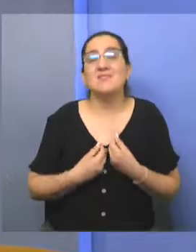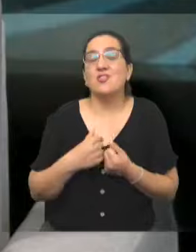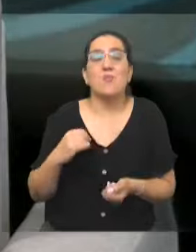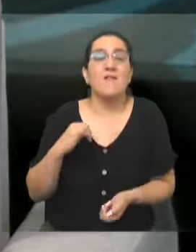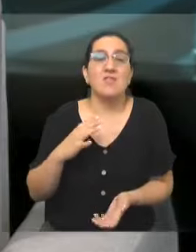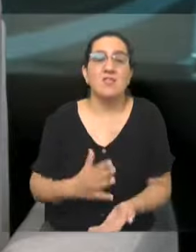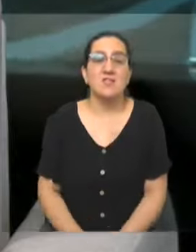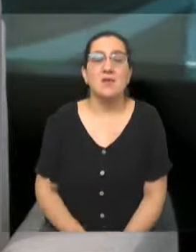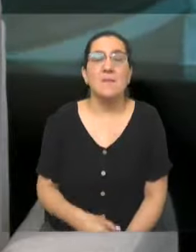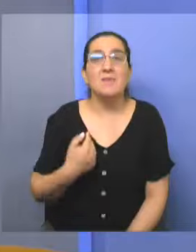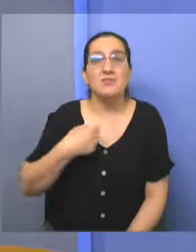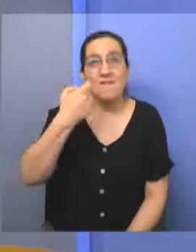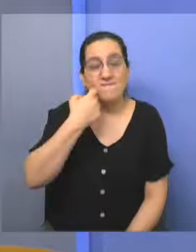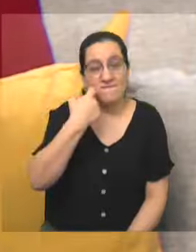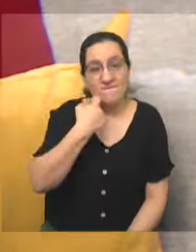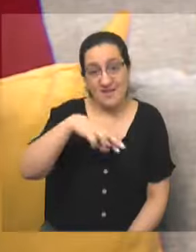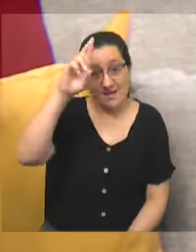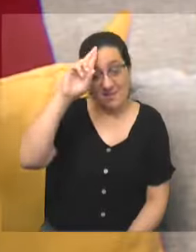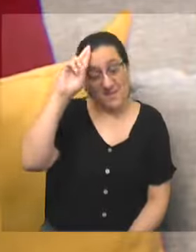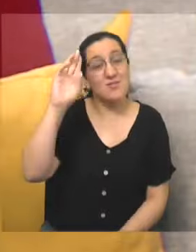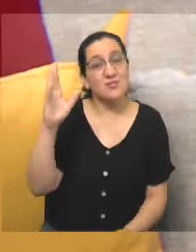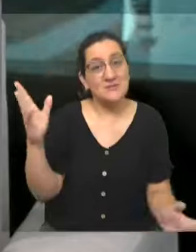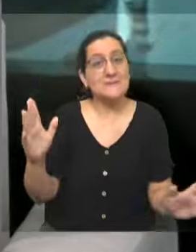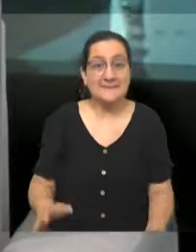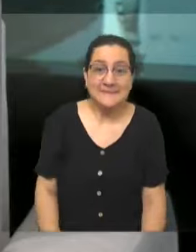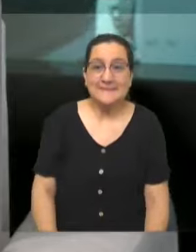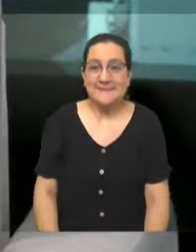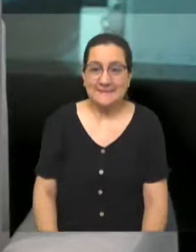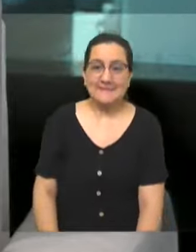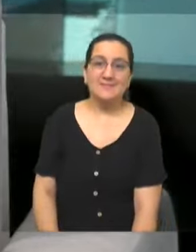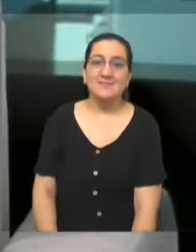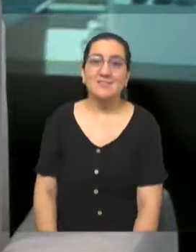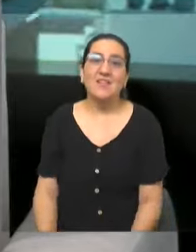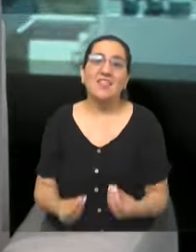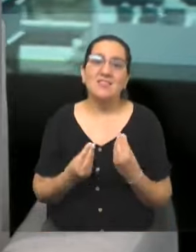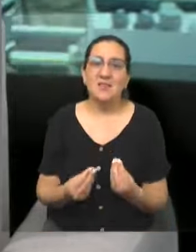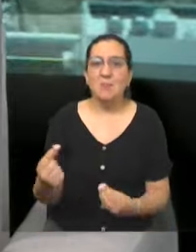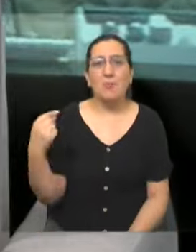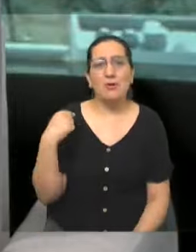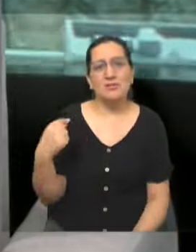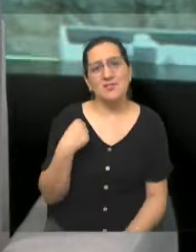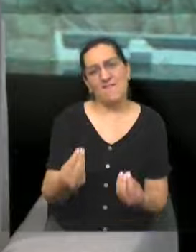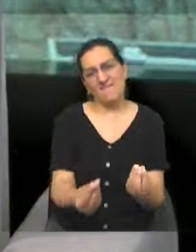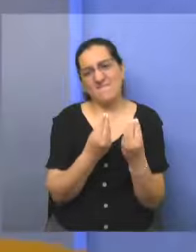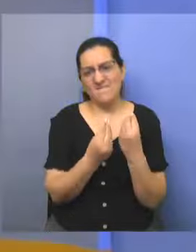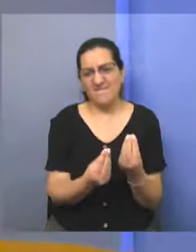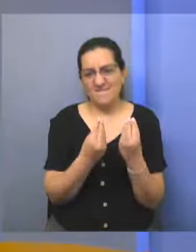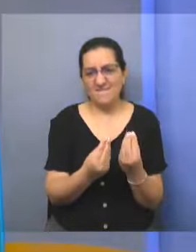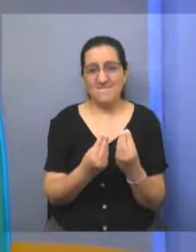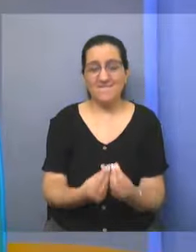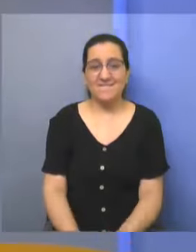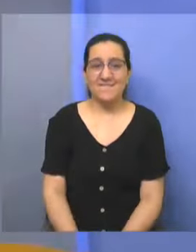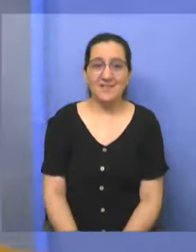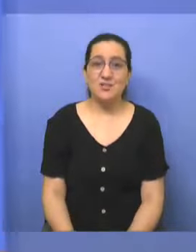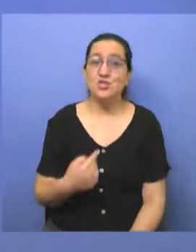que le estoy faltando el respeto. Yo por suerte... Está bien. ¿Viste? Como que tengo que decir, ¿qué decís, Posito, Piojo Resucitado? Si sos de yo me siento de